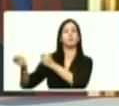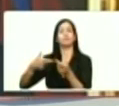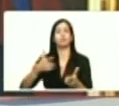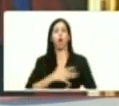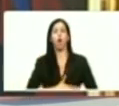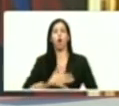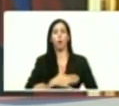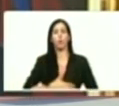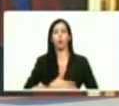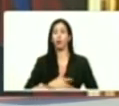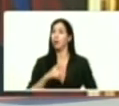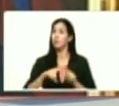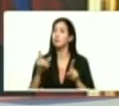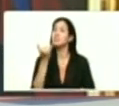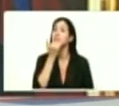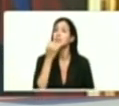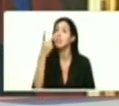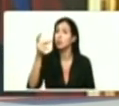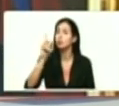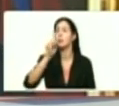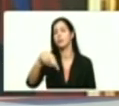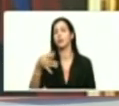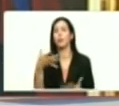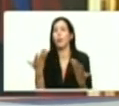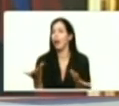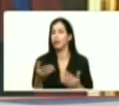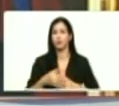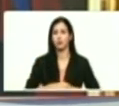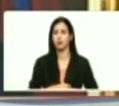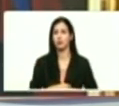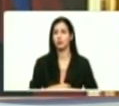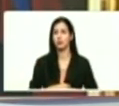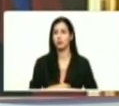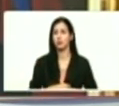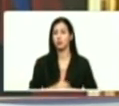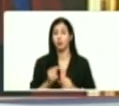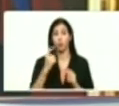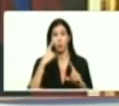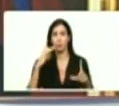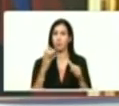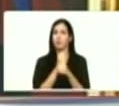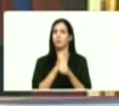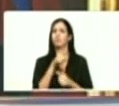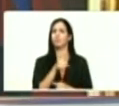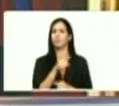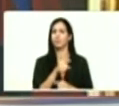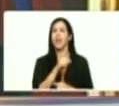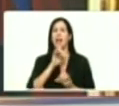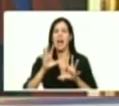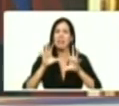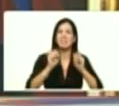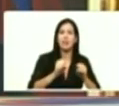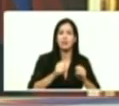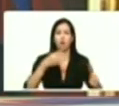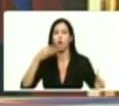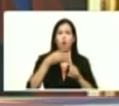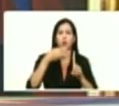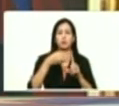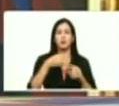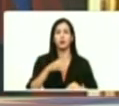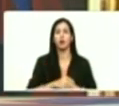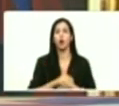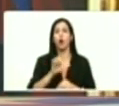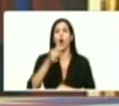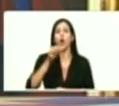y se cometió un segundo error que se empezó y lo acabamos de descubrir ahí está ataque al gorgo José Amas ahí están los